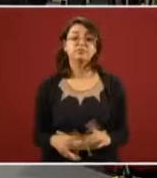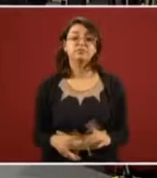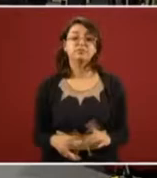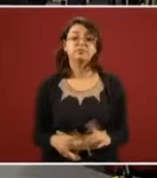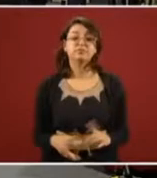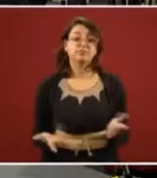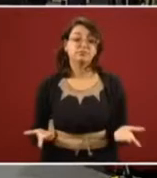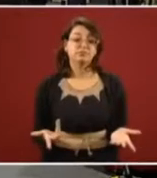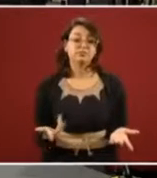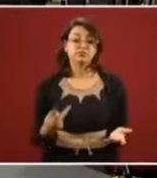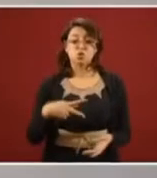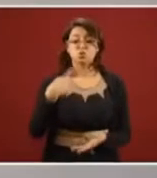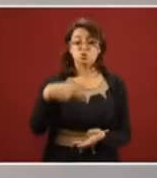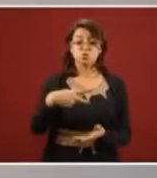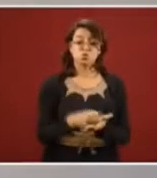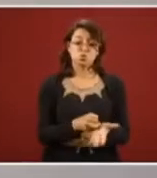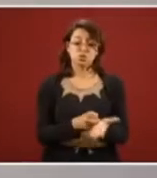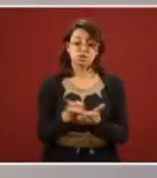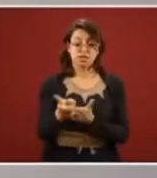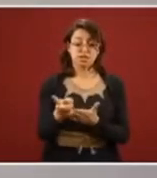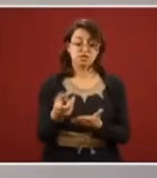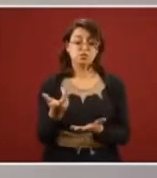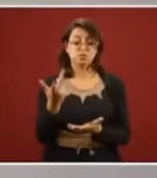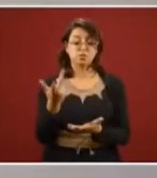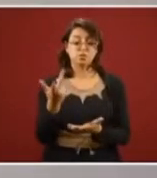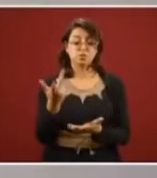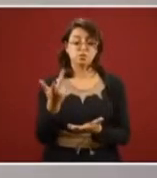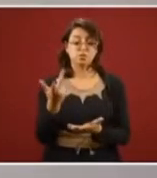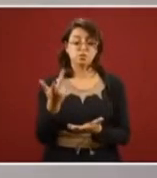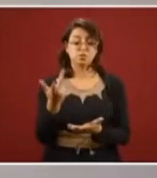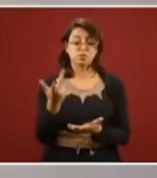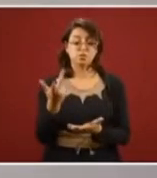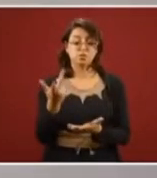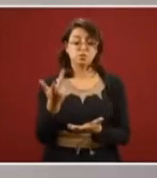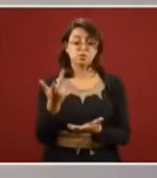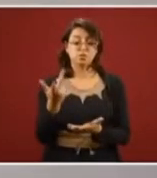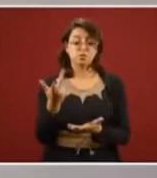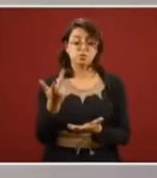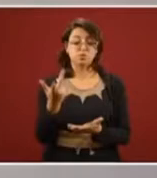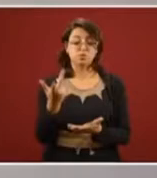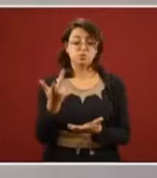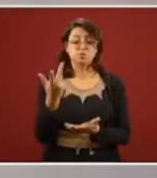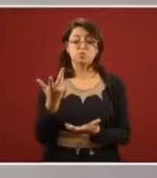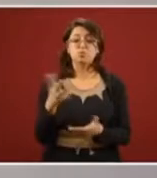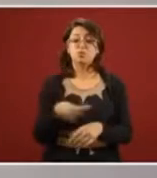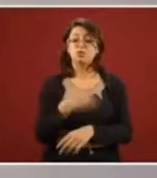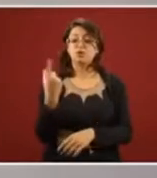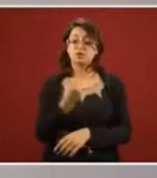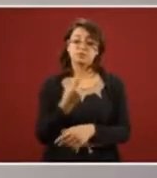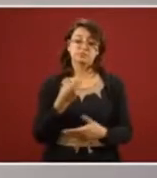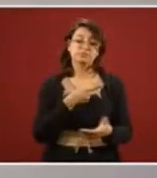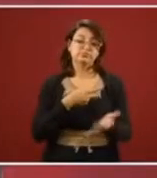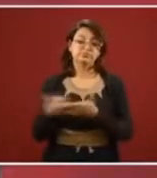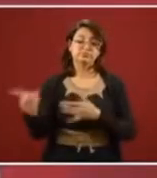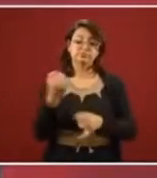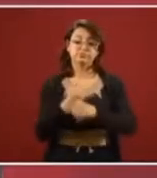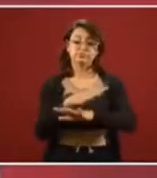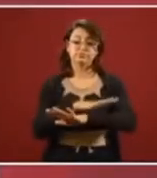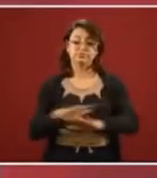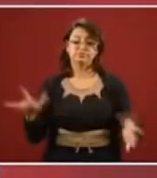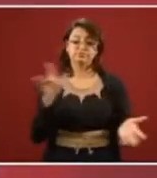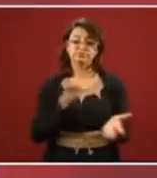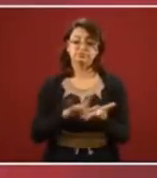white el derecho a la información directo information y se tiene que